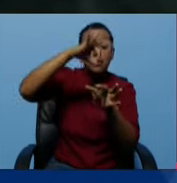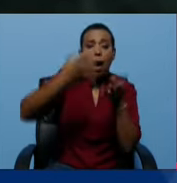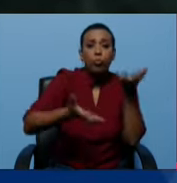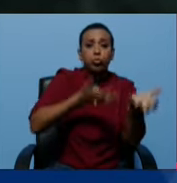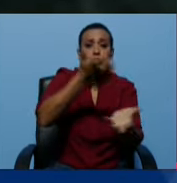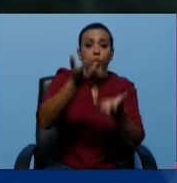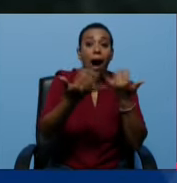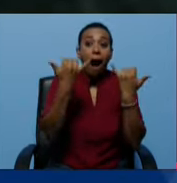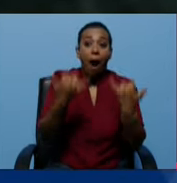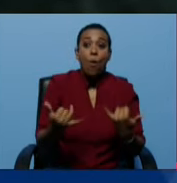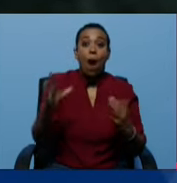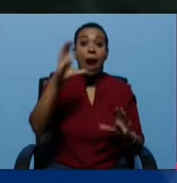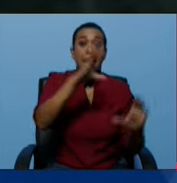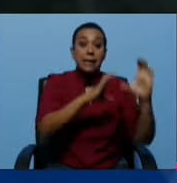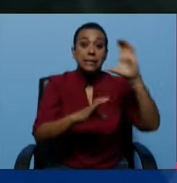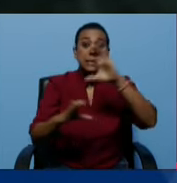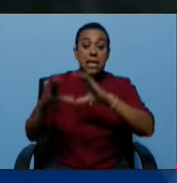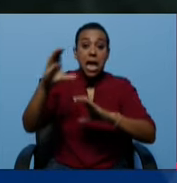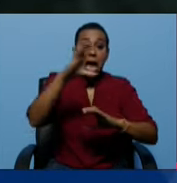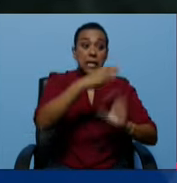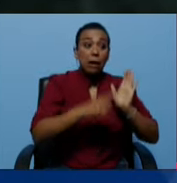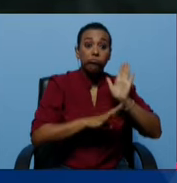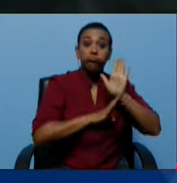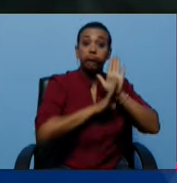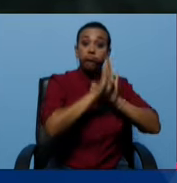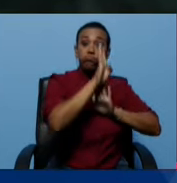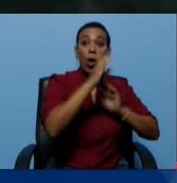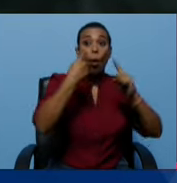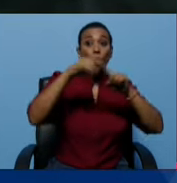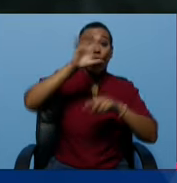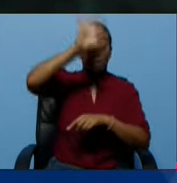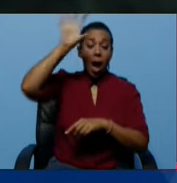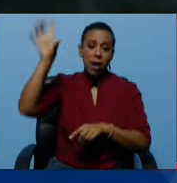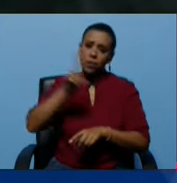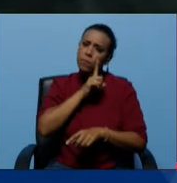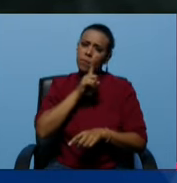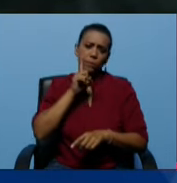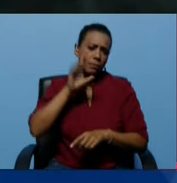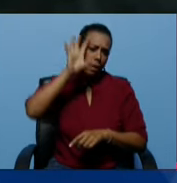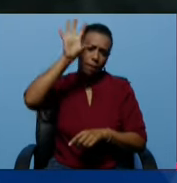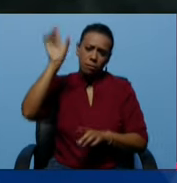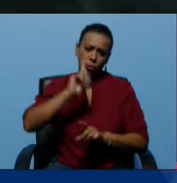Ahora, las ciencias muy avanzadas de otros países, no voy a nombrar países,